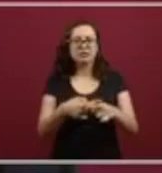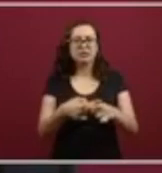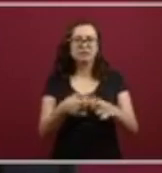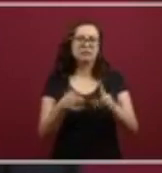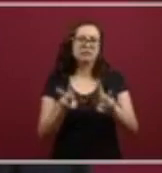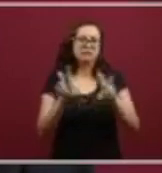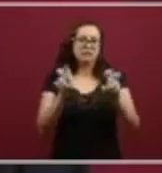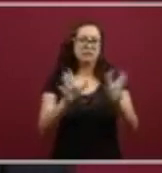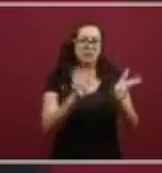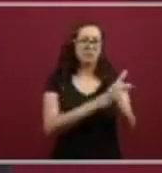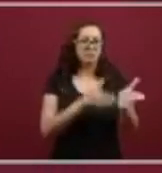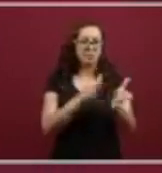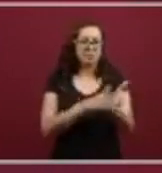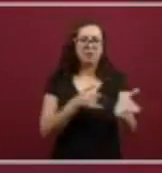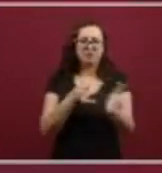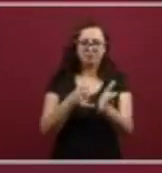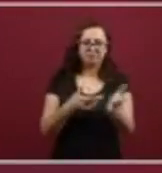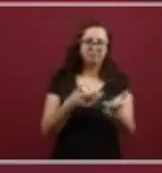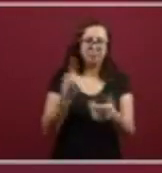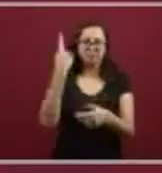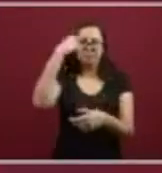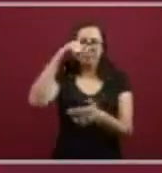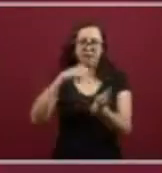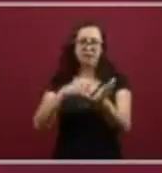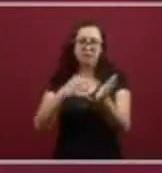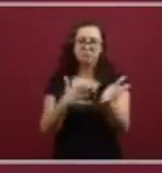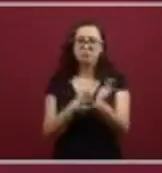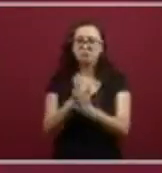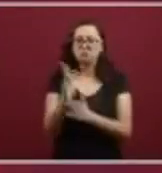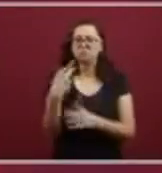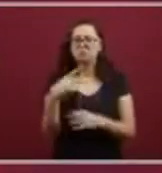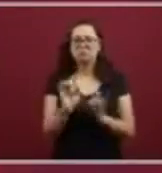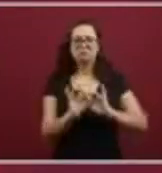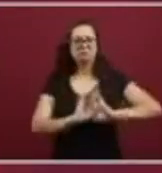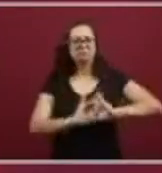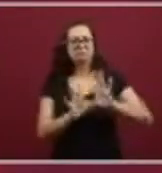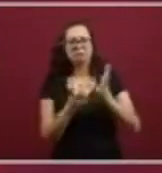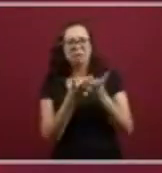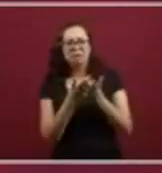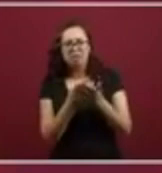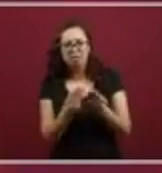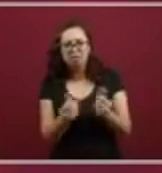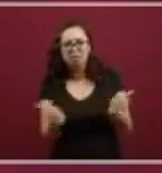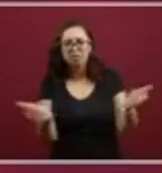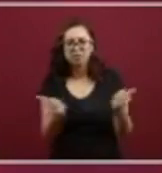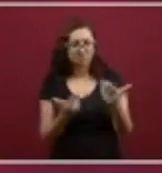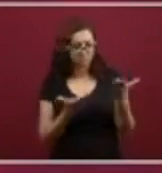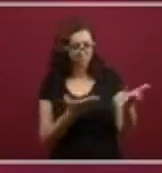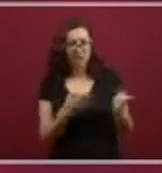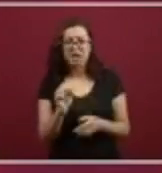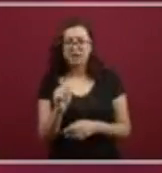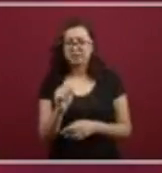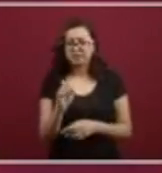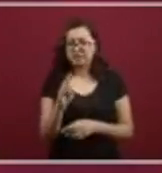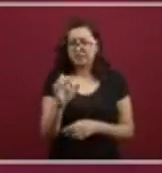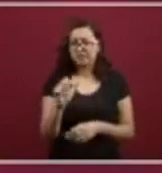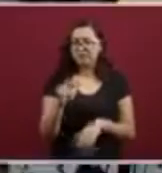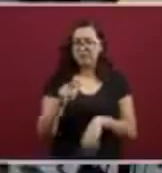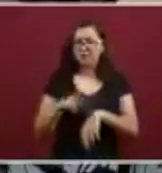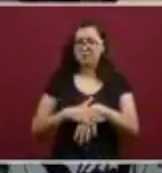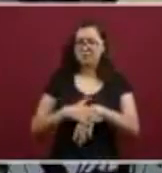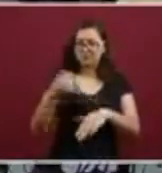papel, pero ya se superó esa situación y Esteban les puede explicar sobre